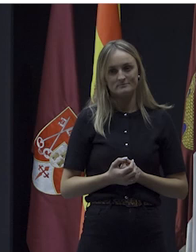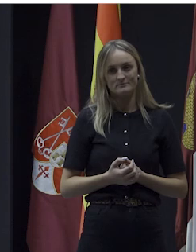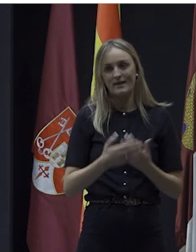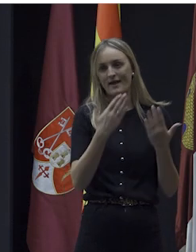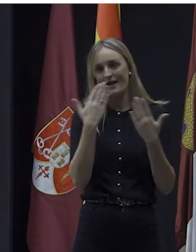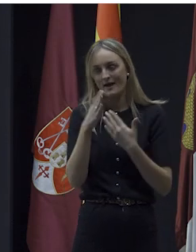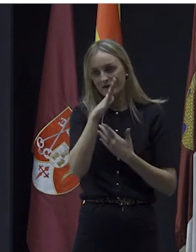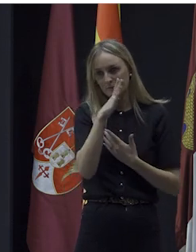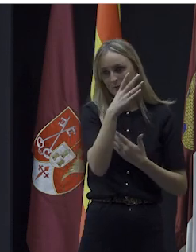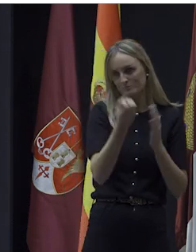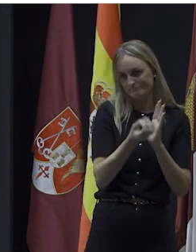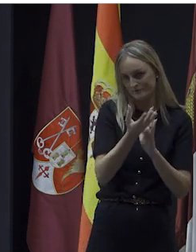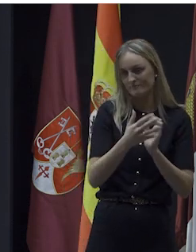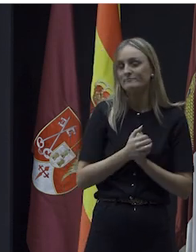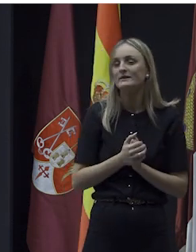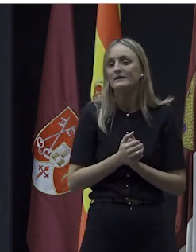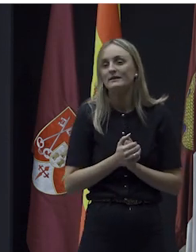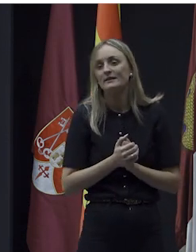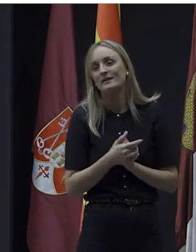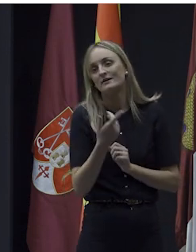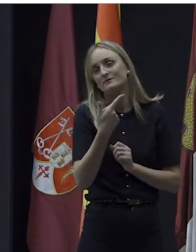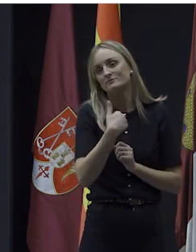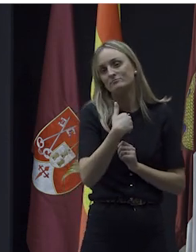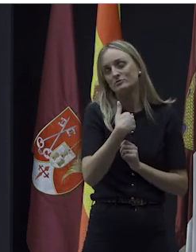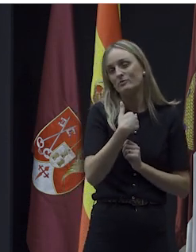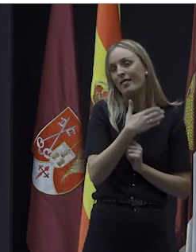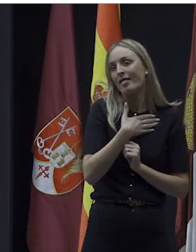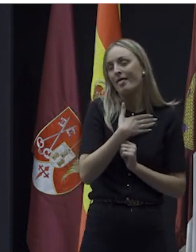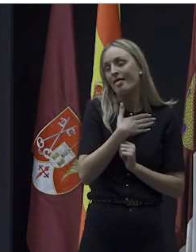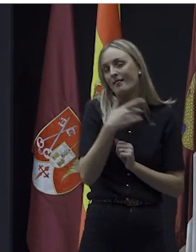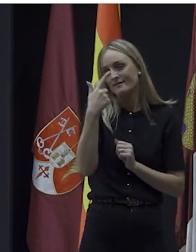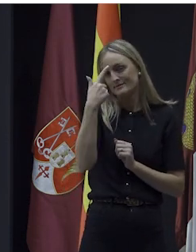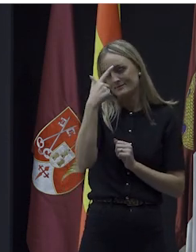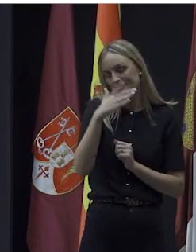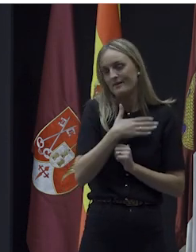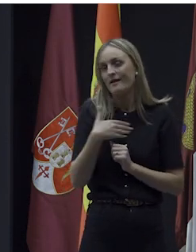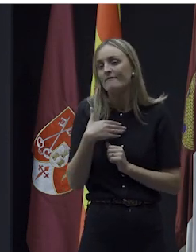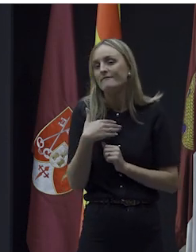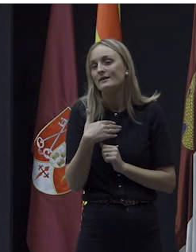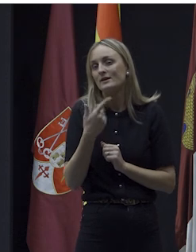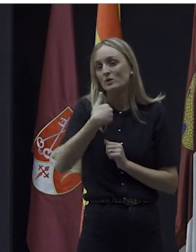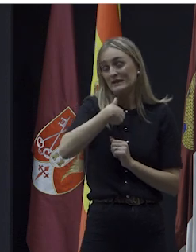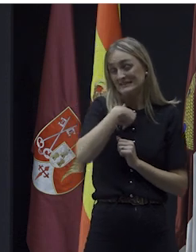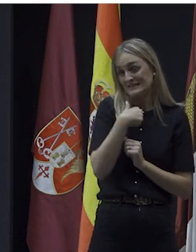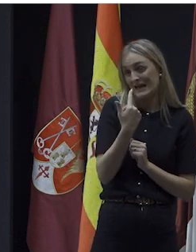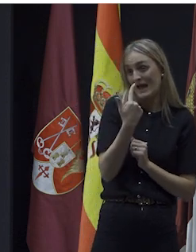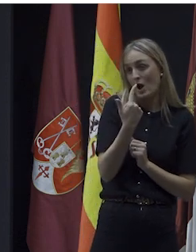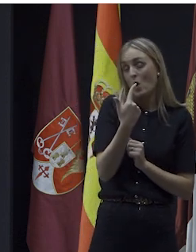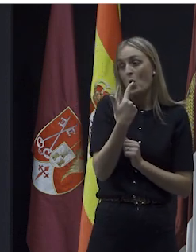Muchas gracias por su conferencia. Yo quería saber hasta qué punto un episodio de ansiedad puede provocar un infarto.